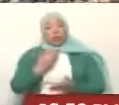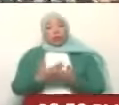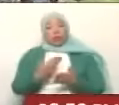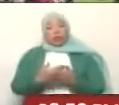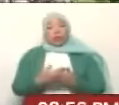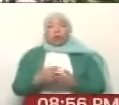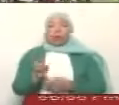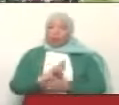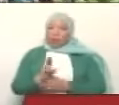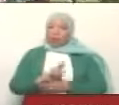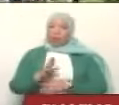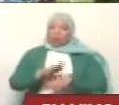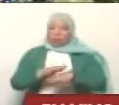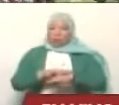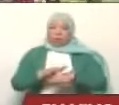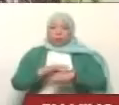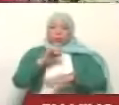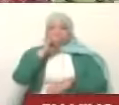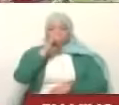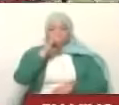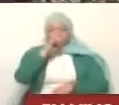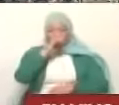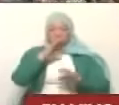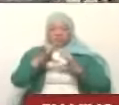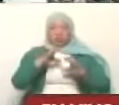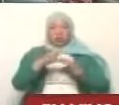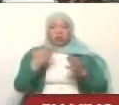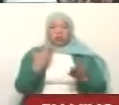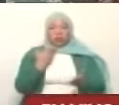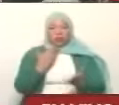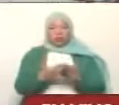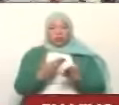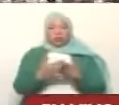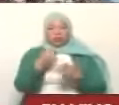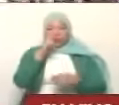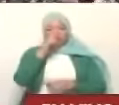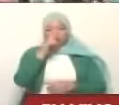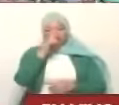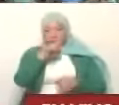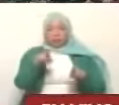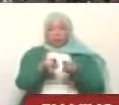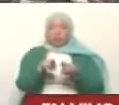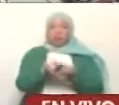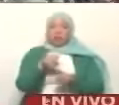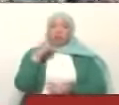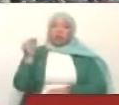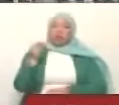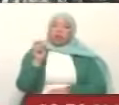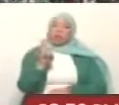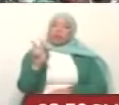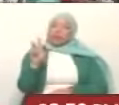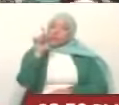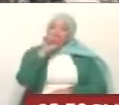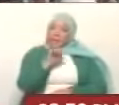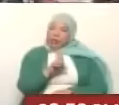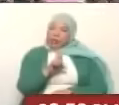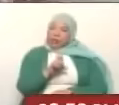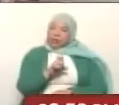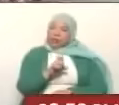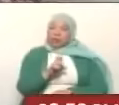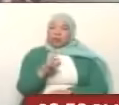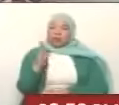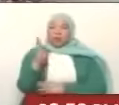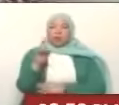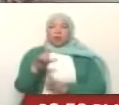haremos llegar y pues comunicarle... Correcto. Para hacer eso. Es fundamental, presidente. Igualmente tenemos acá un joven, 23 años, bachiller